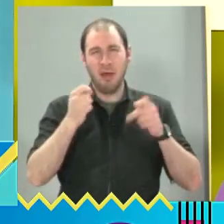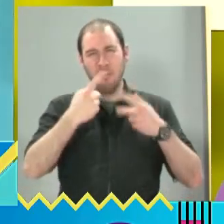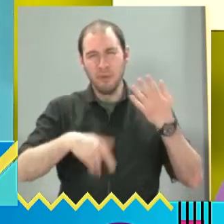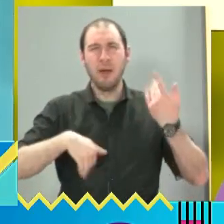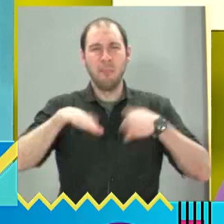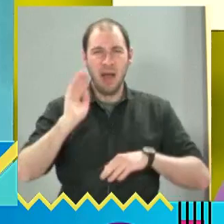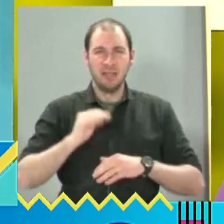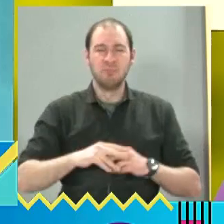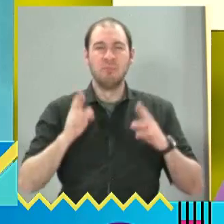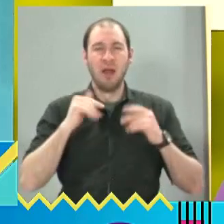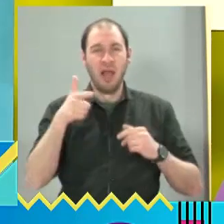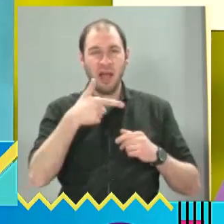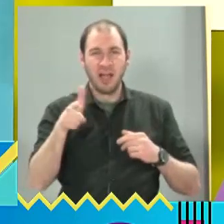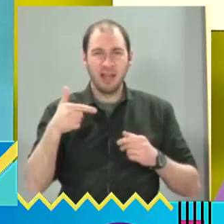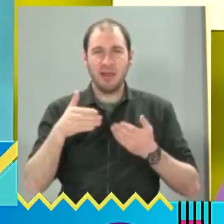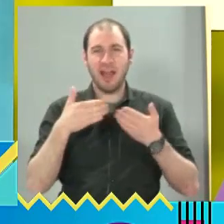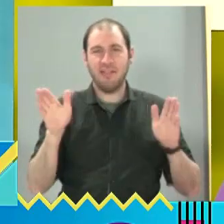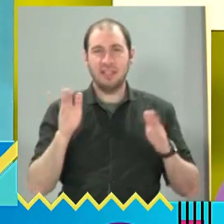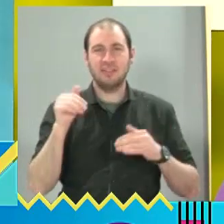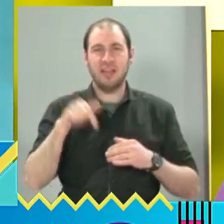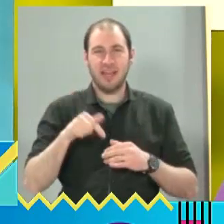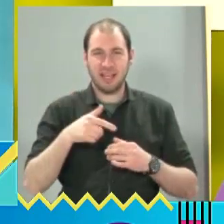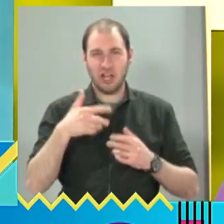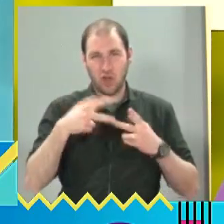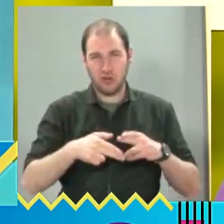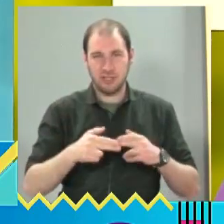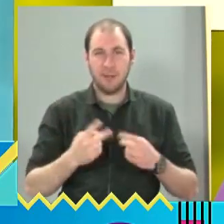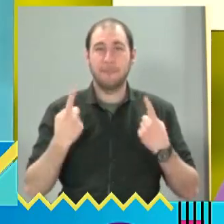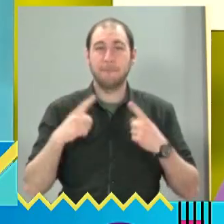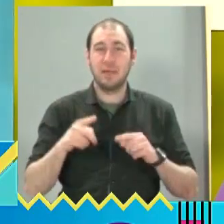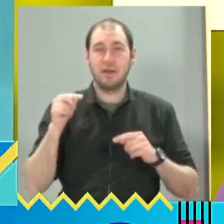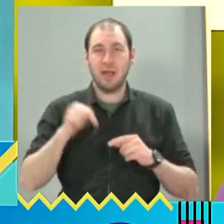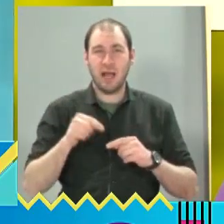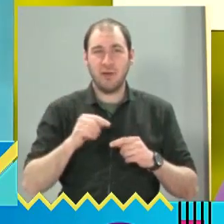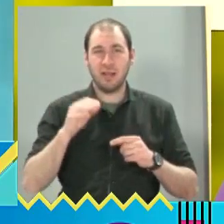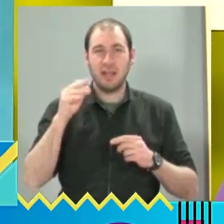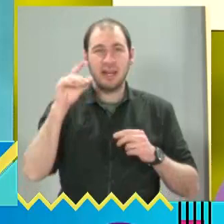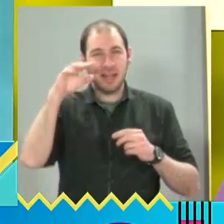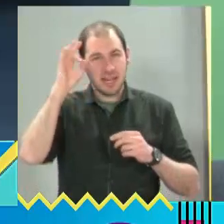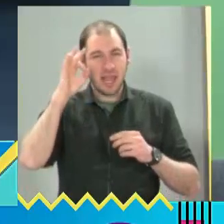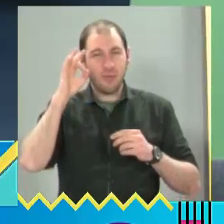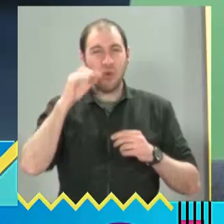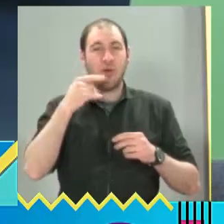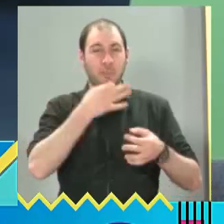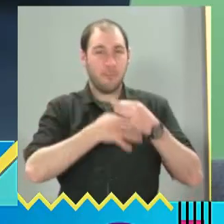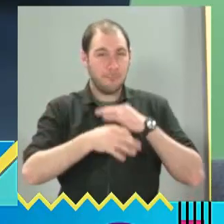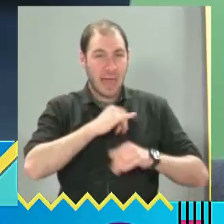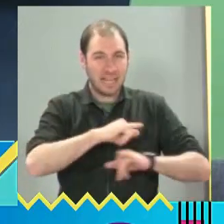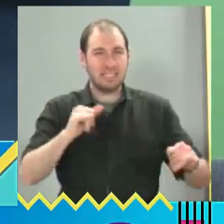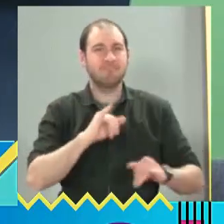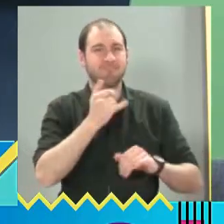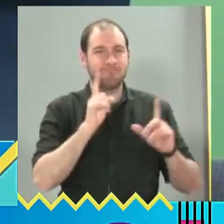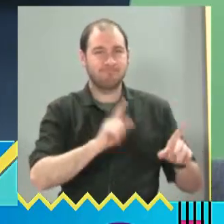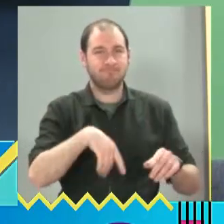más y ojalá las cámaras hubieran quedado prendidas en el corte. Pero ahora sí nos tenemos que ir a neuromarketing, Caro. Así es, vamos a ir entonces a la